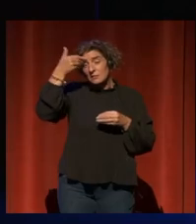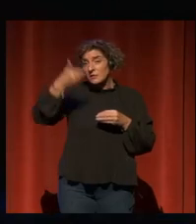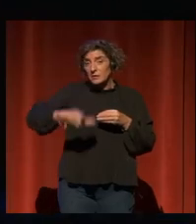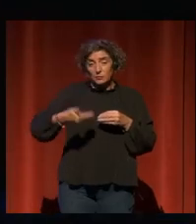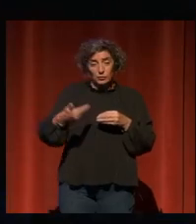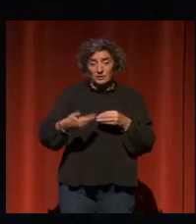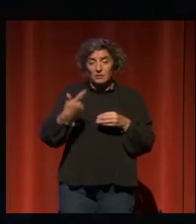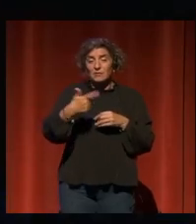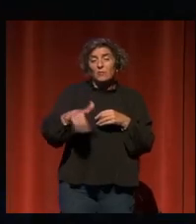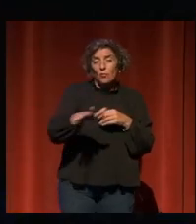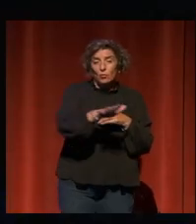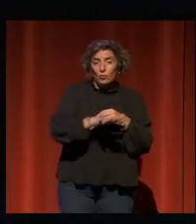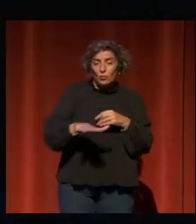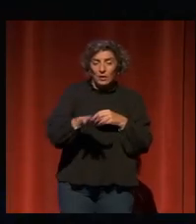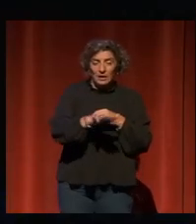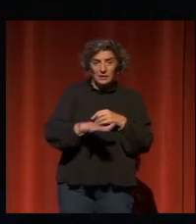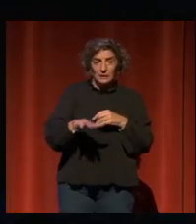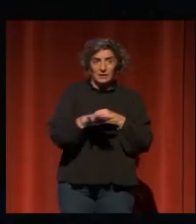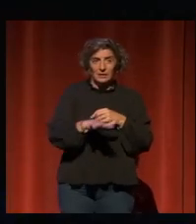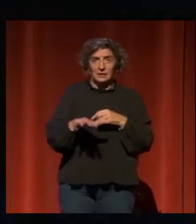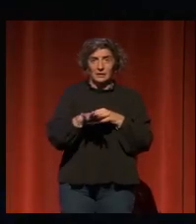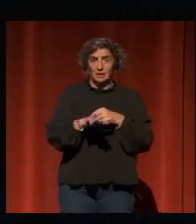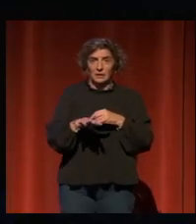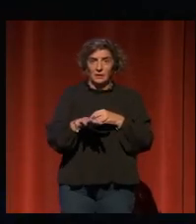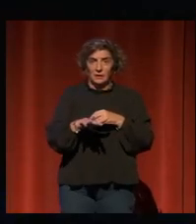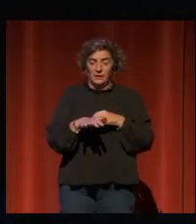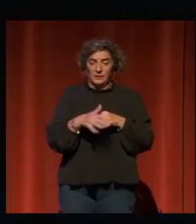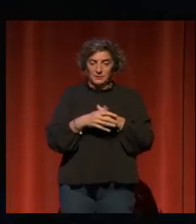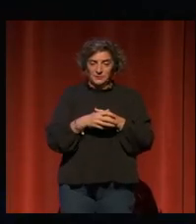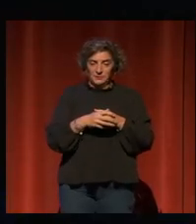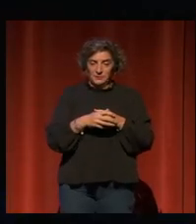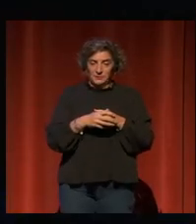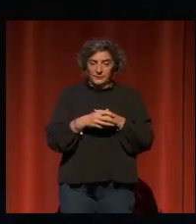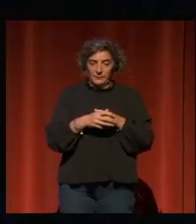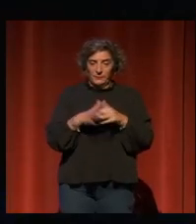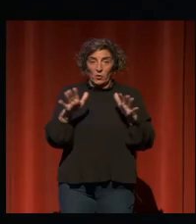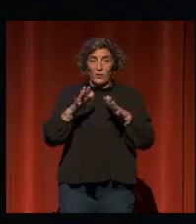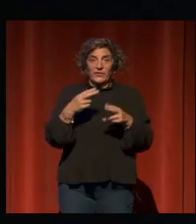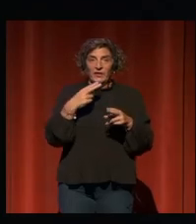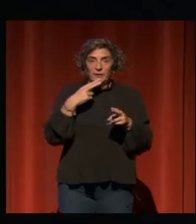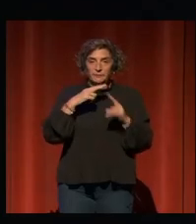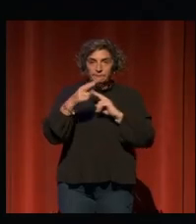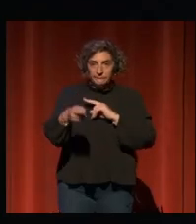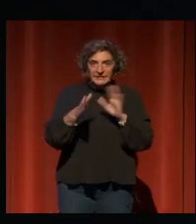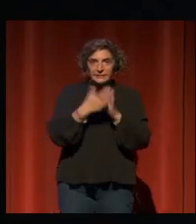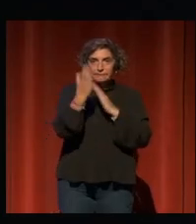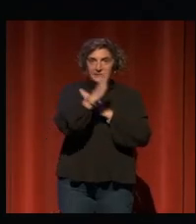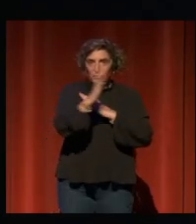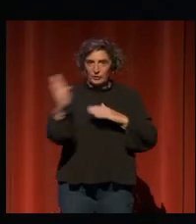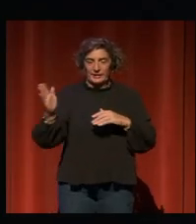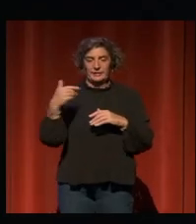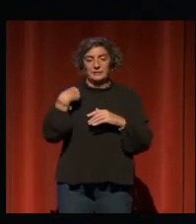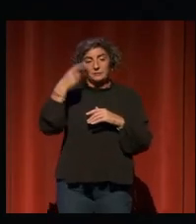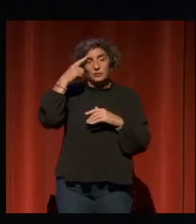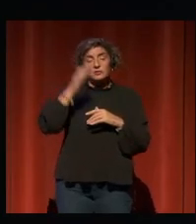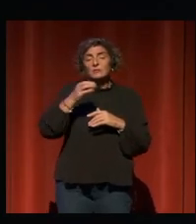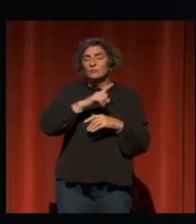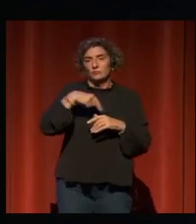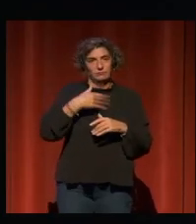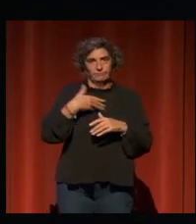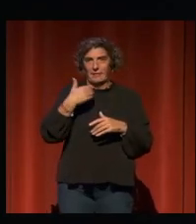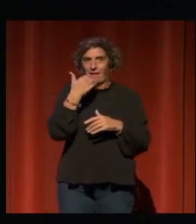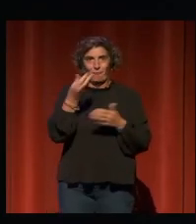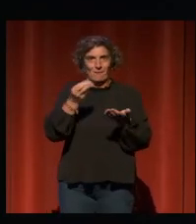donde se menciona las bibliotecas eh pero queremos algo más